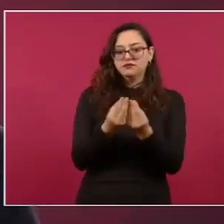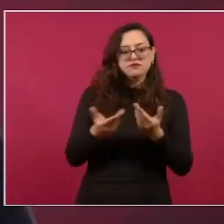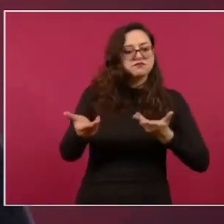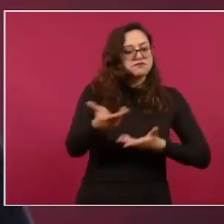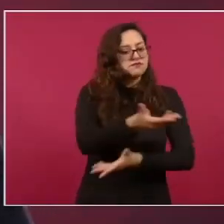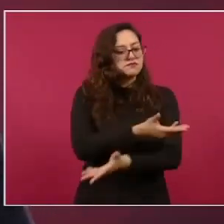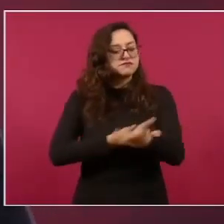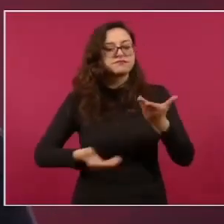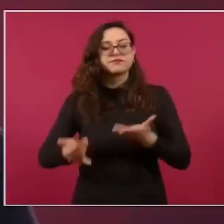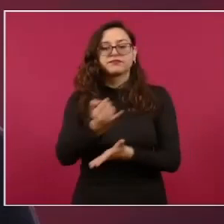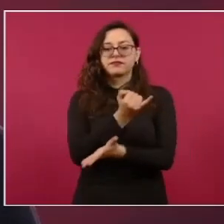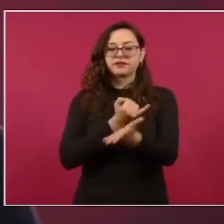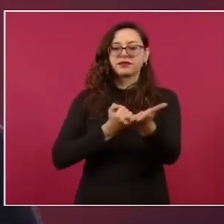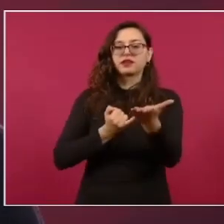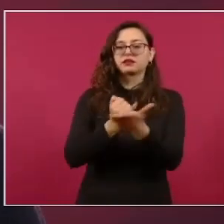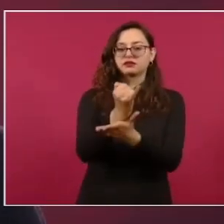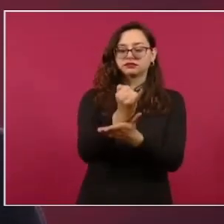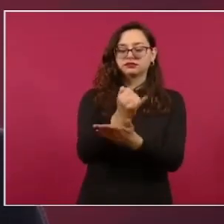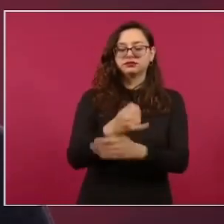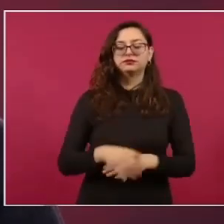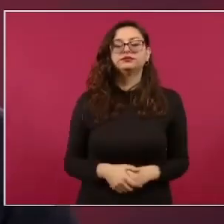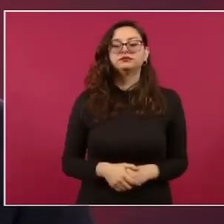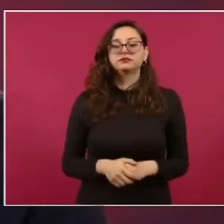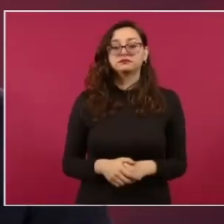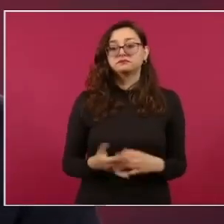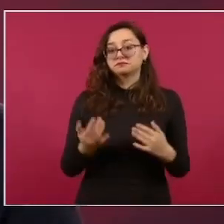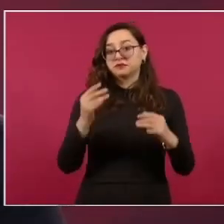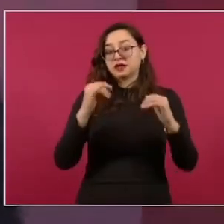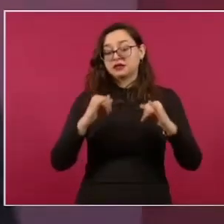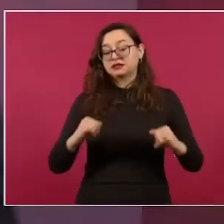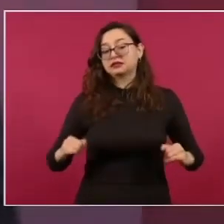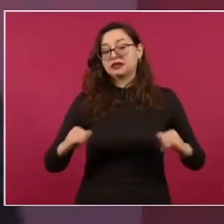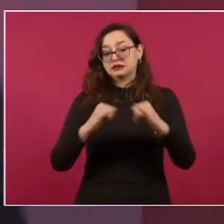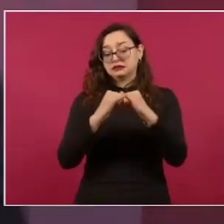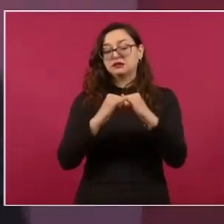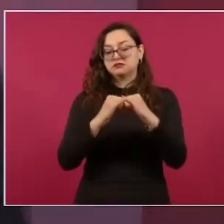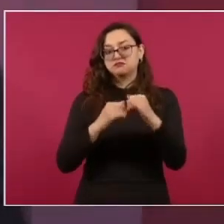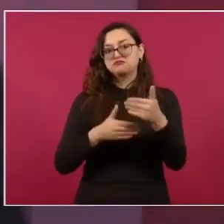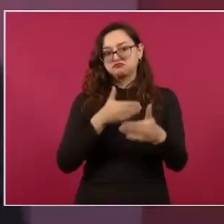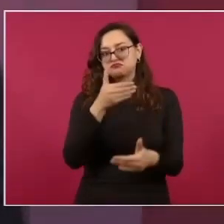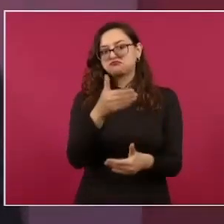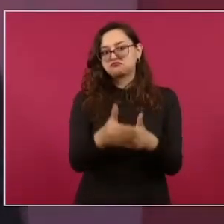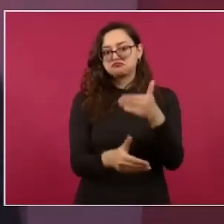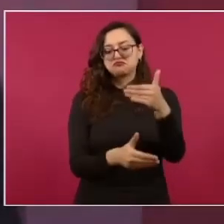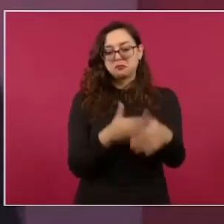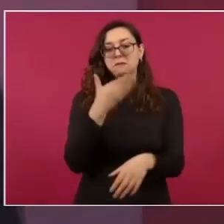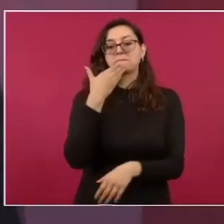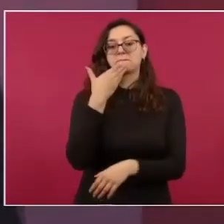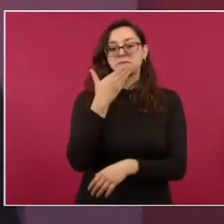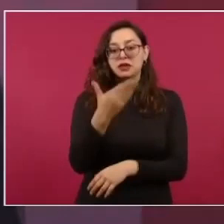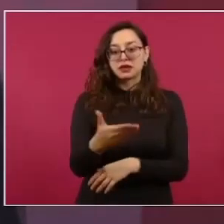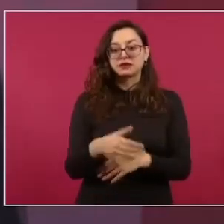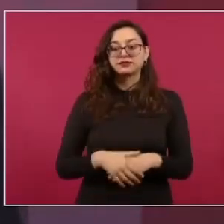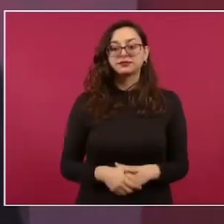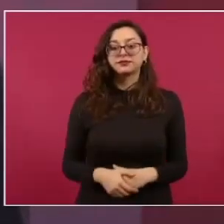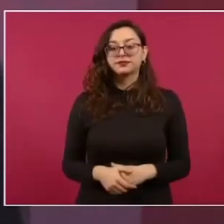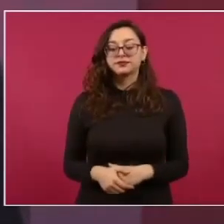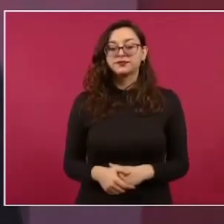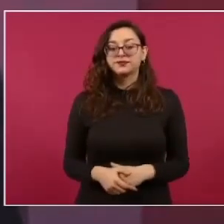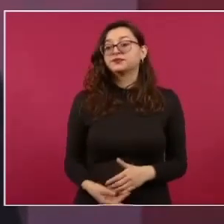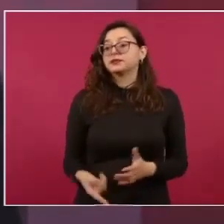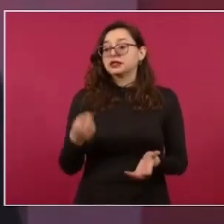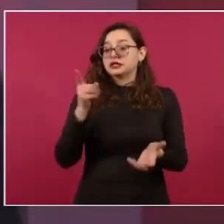el correcto funcionamiento del organismo. Más de 21 millones de trabajadores pueden dar testimonio de